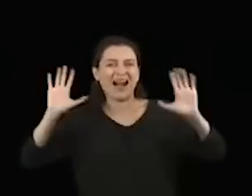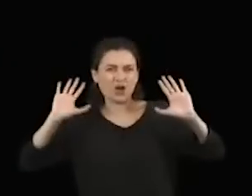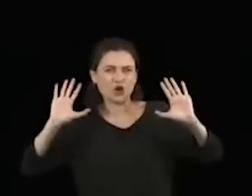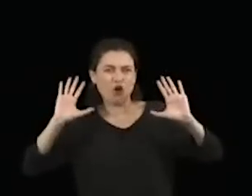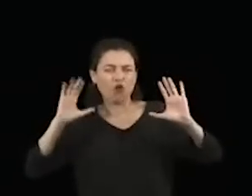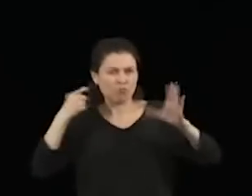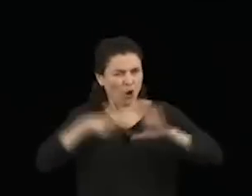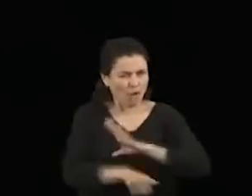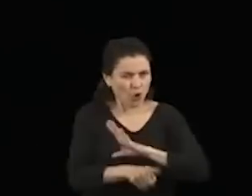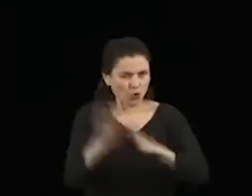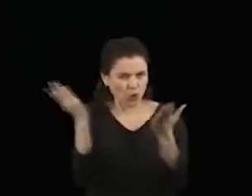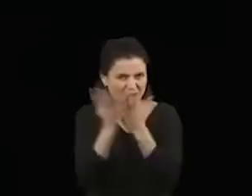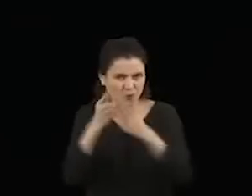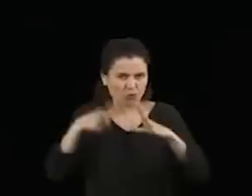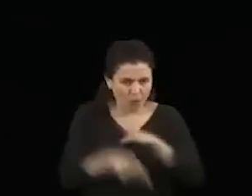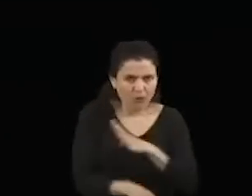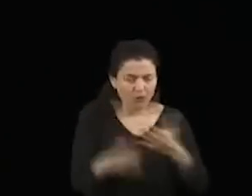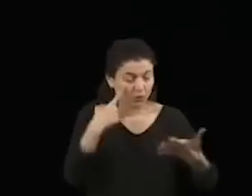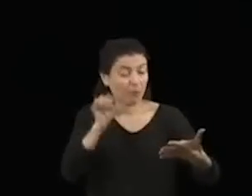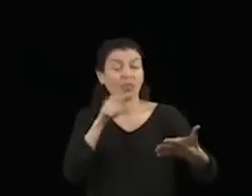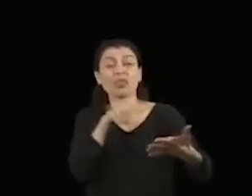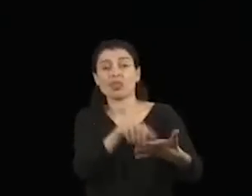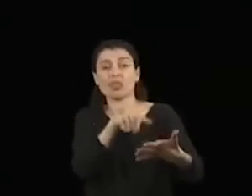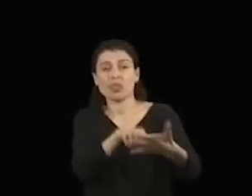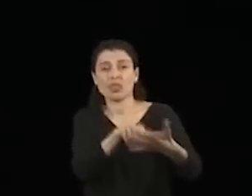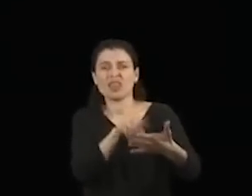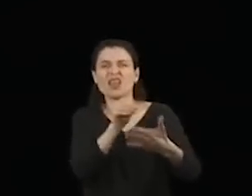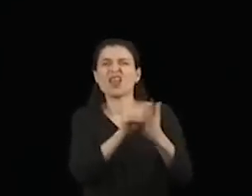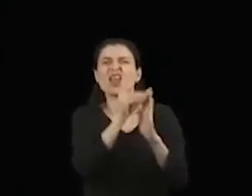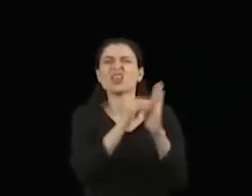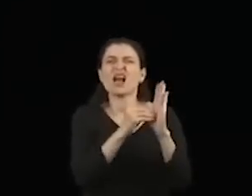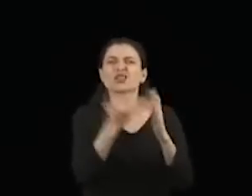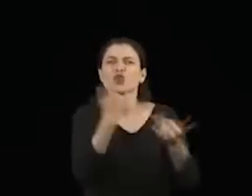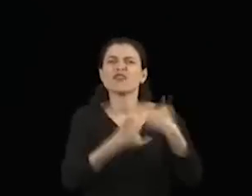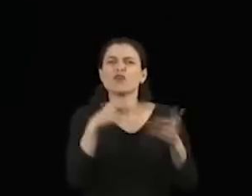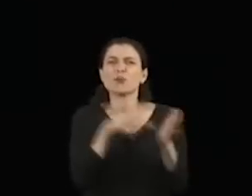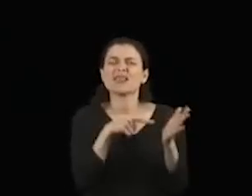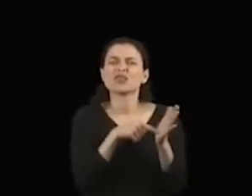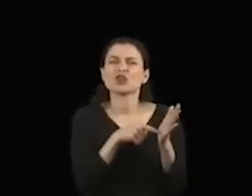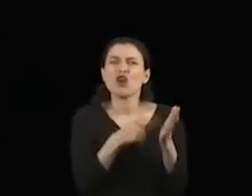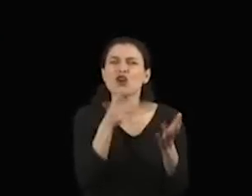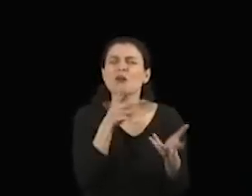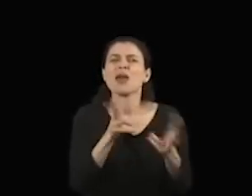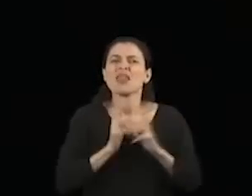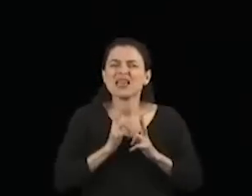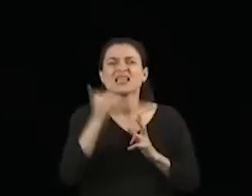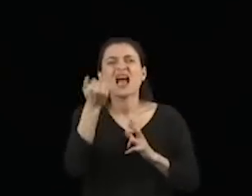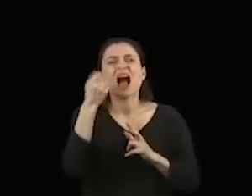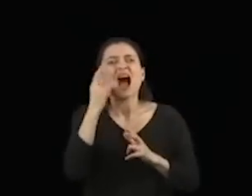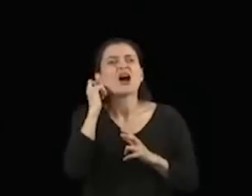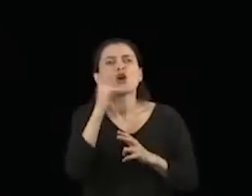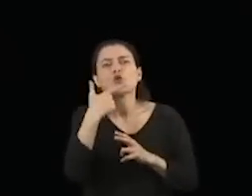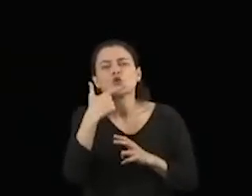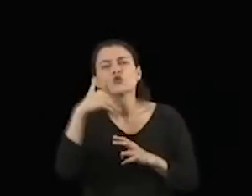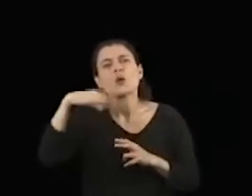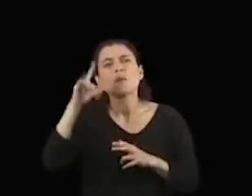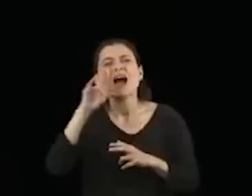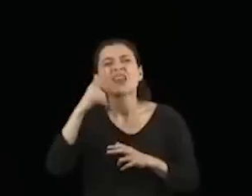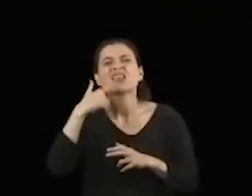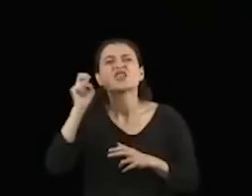van a encontrar con unos datos que son de Angus Maddison, que paz descanse, que